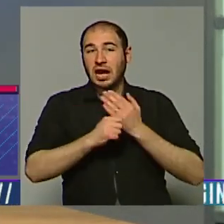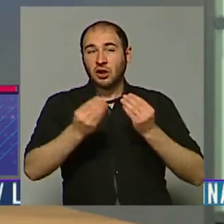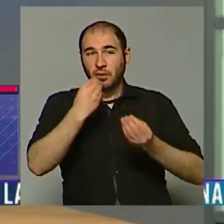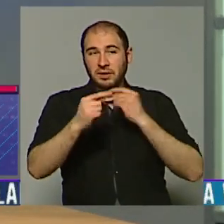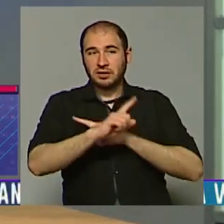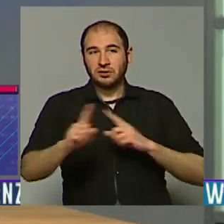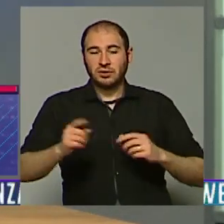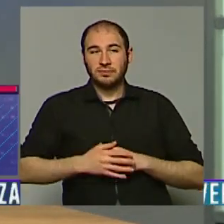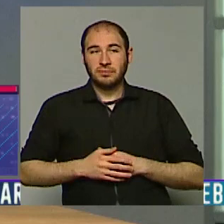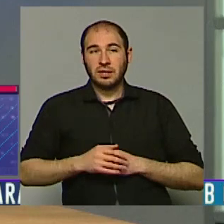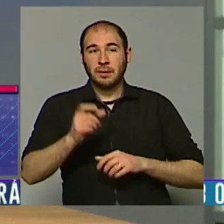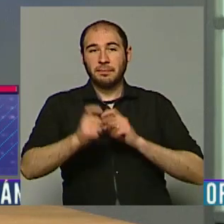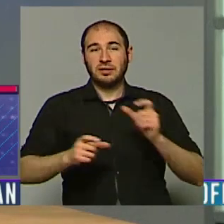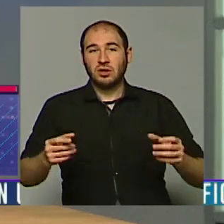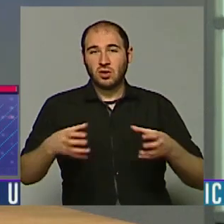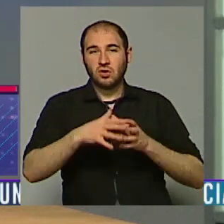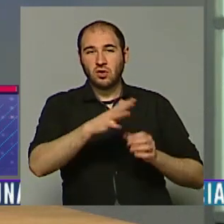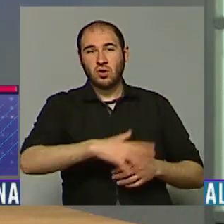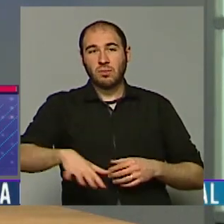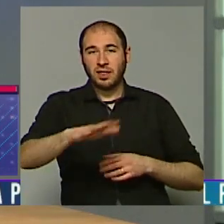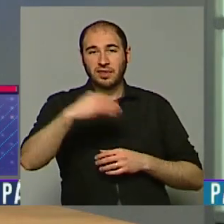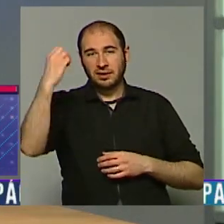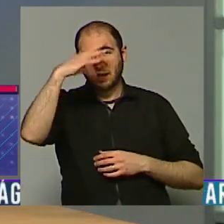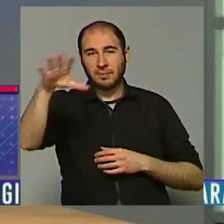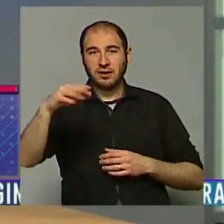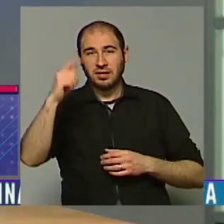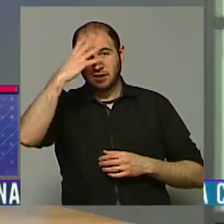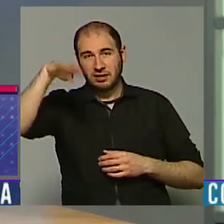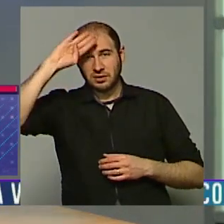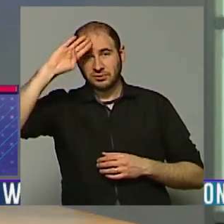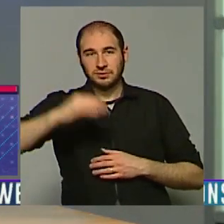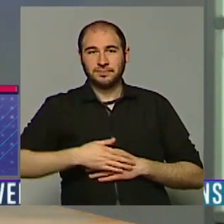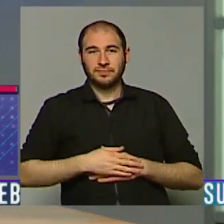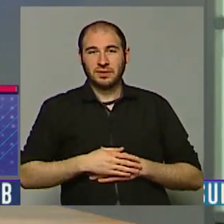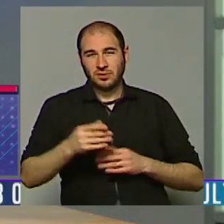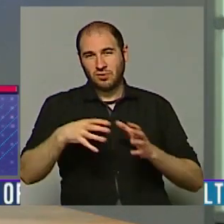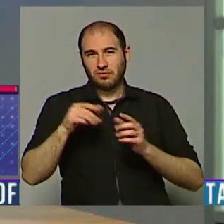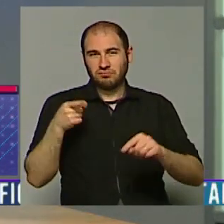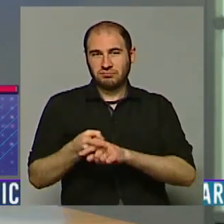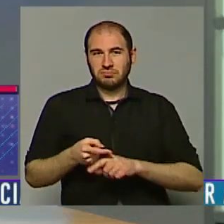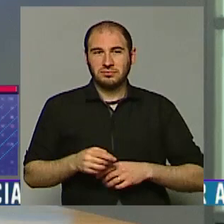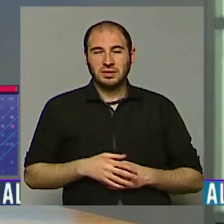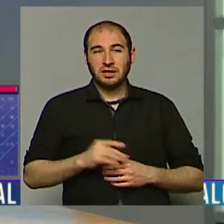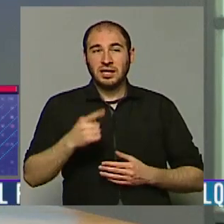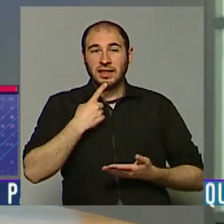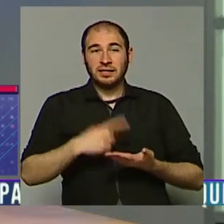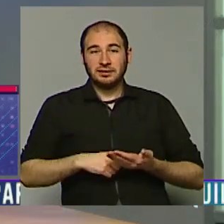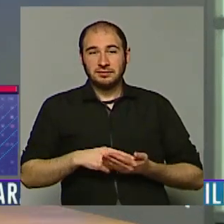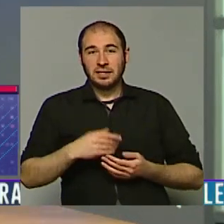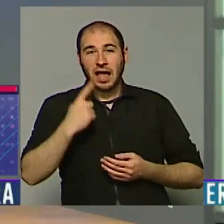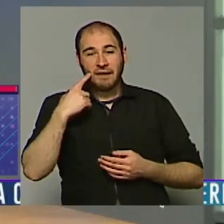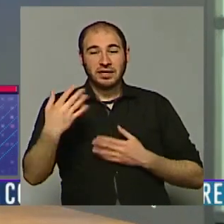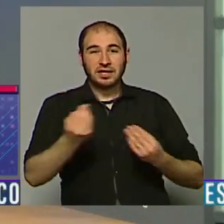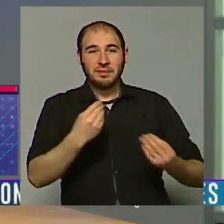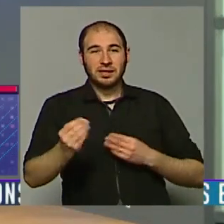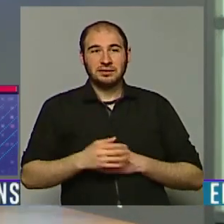enfrentamiento con la gente de la comunidad agropecuaria, con los gauchos, le decían así, sobre todo con ellos, decidimos salir a ver qué